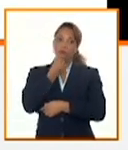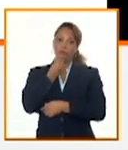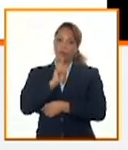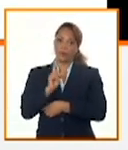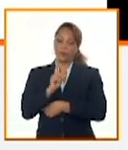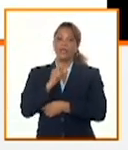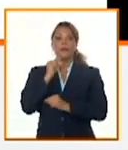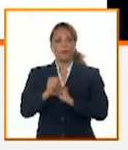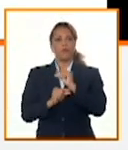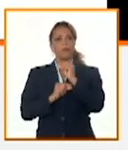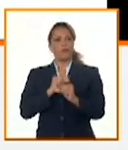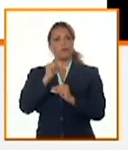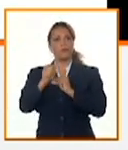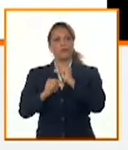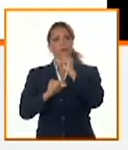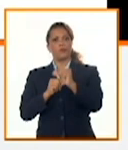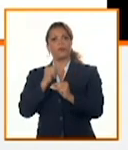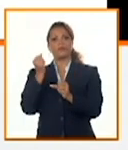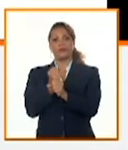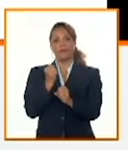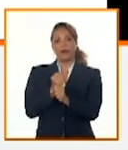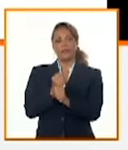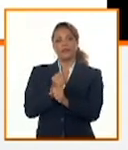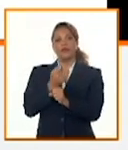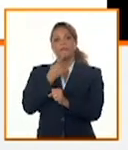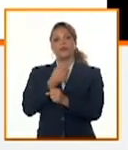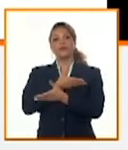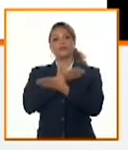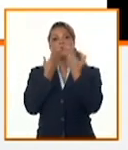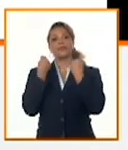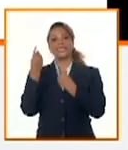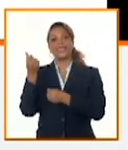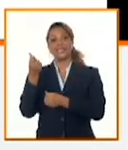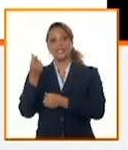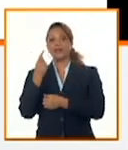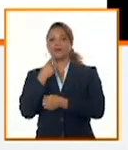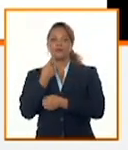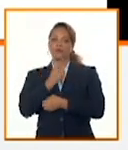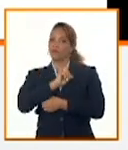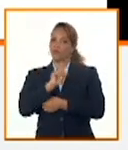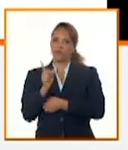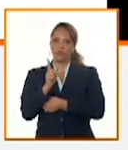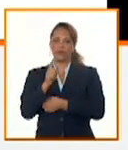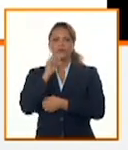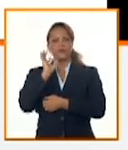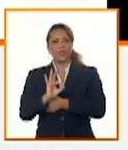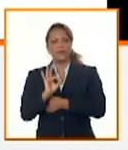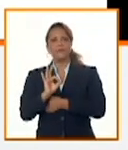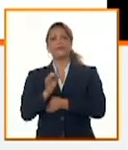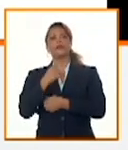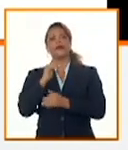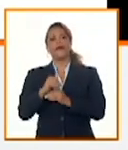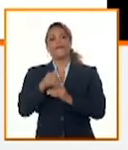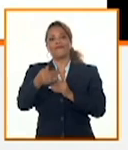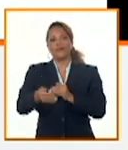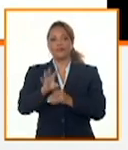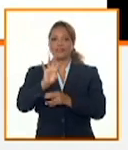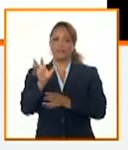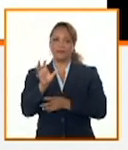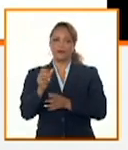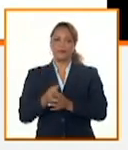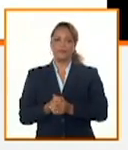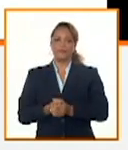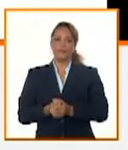en la medida que las condiciones lo permitan pero nunca va a desaparecer el efectivo siempre van a existir operaciones de efectivo Porque